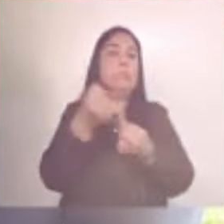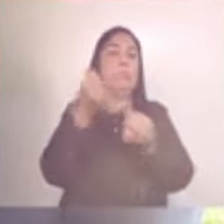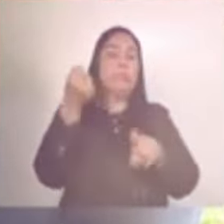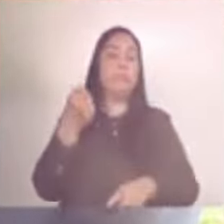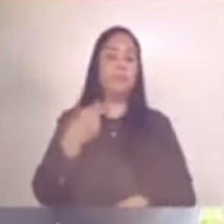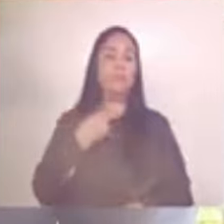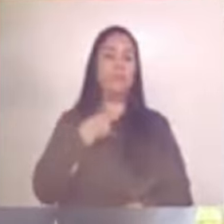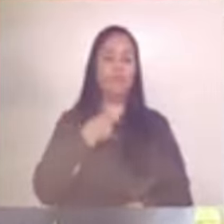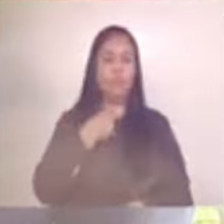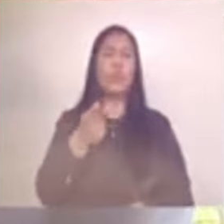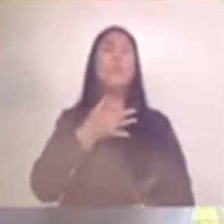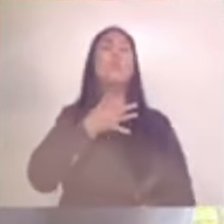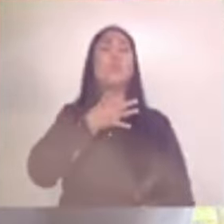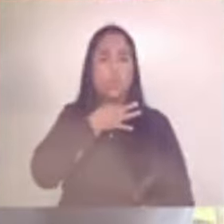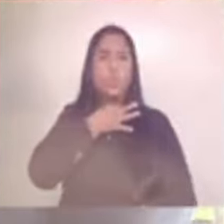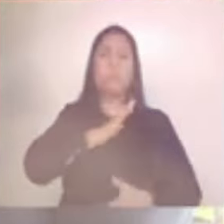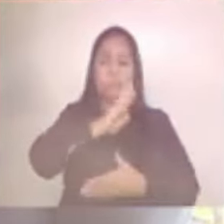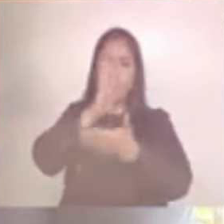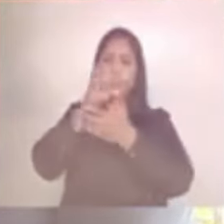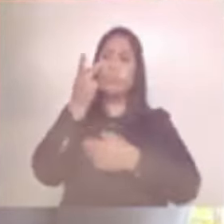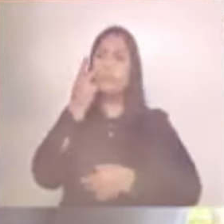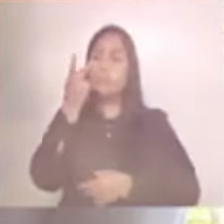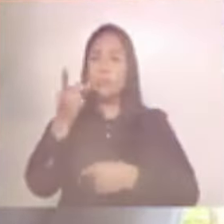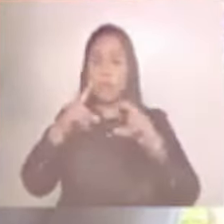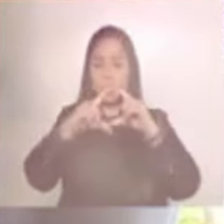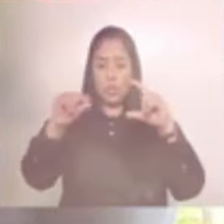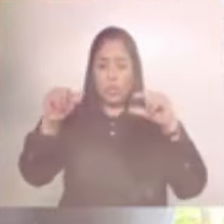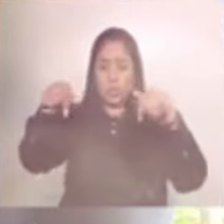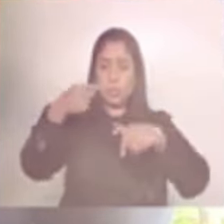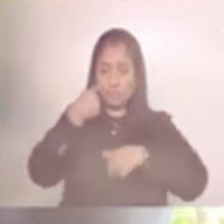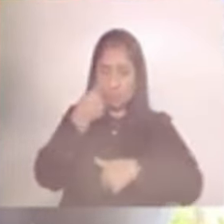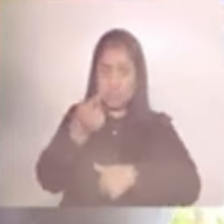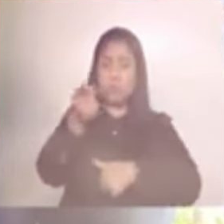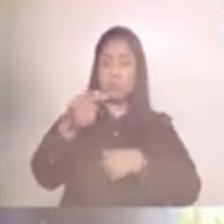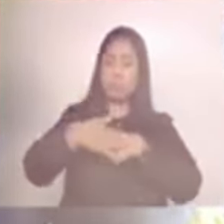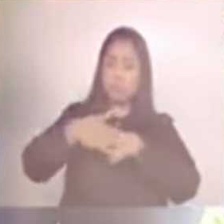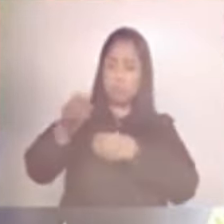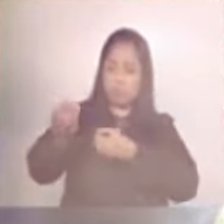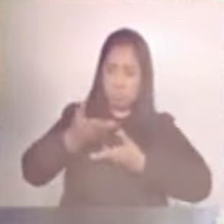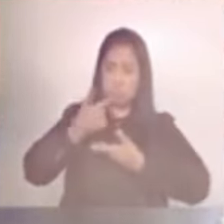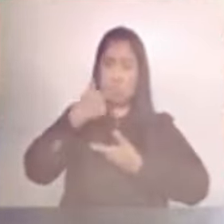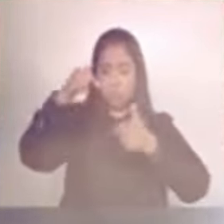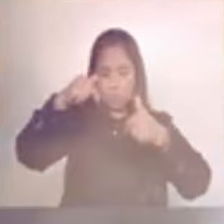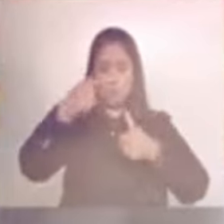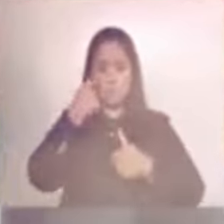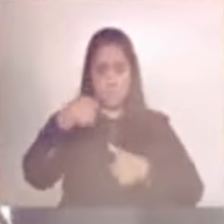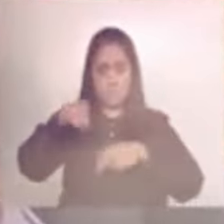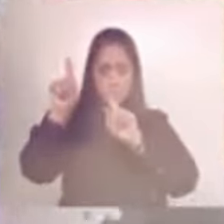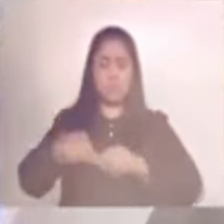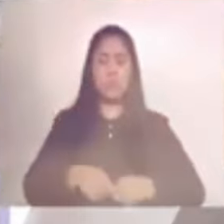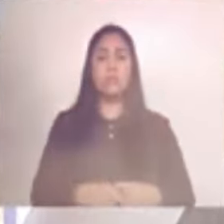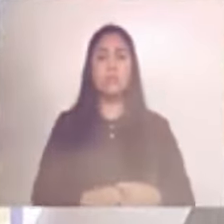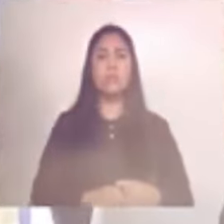pero con mucho gusto vamos a ir a verificar, el personal de Conred va a estar ahí verificando lo que usted está indicando en este momento. Gracias,